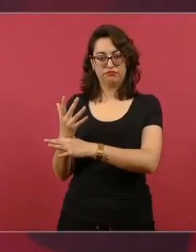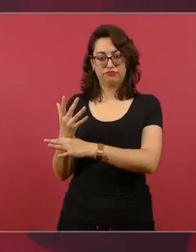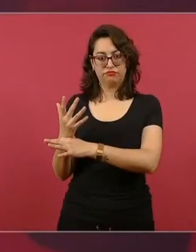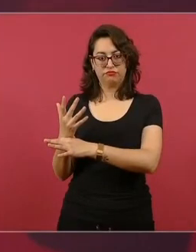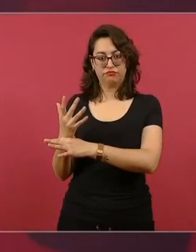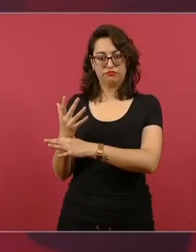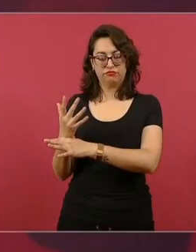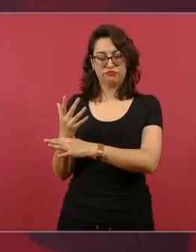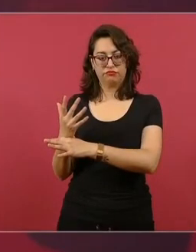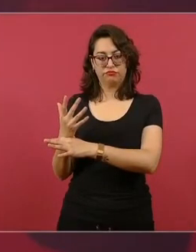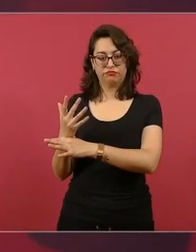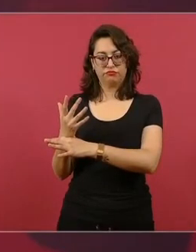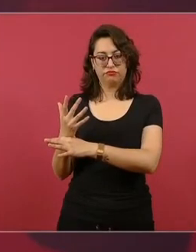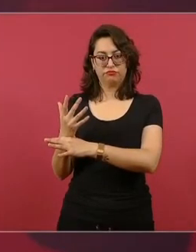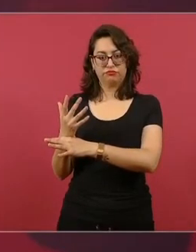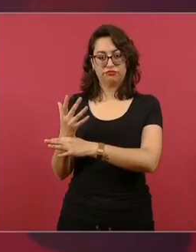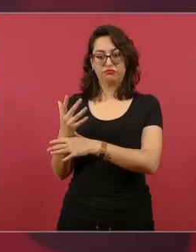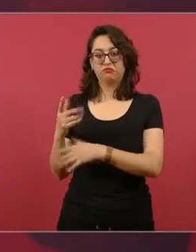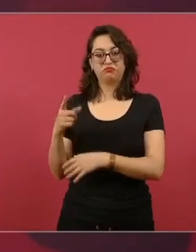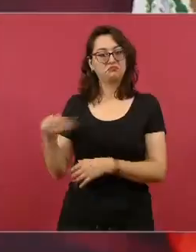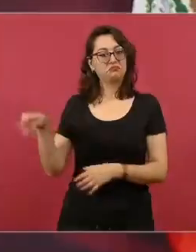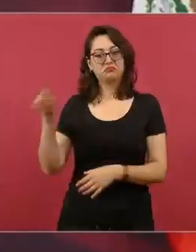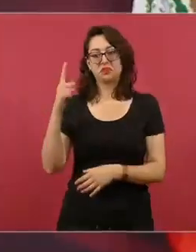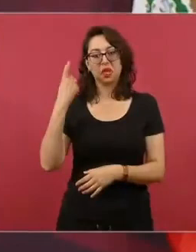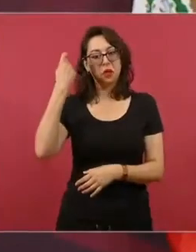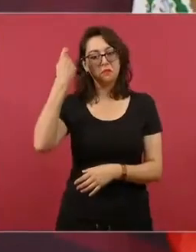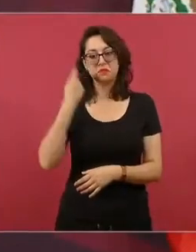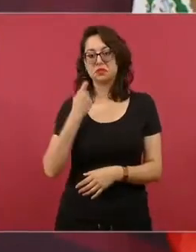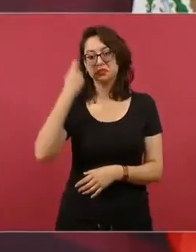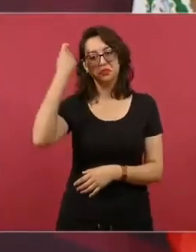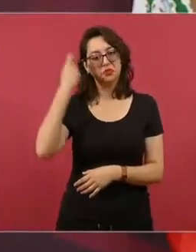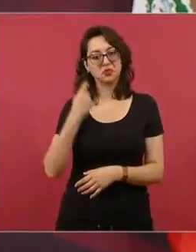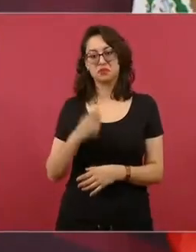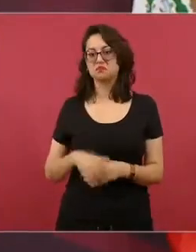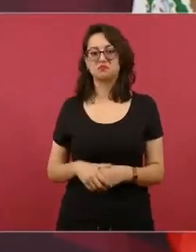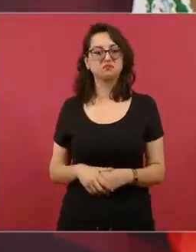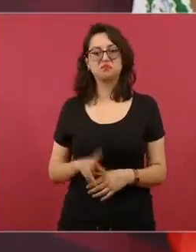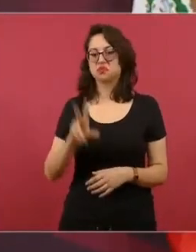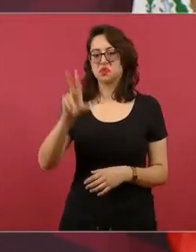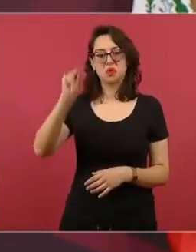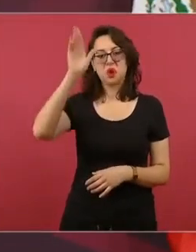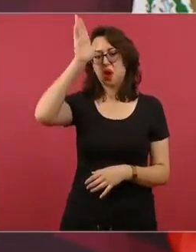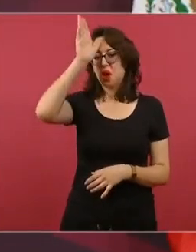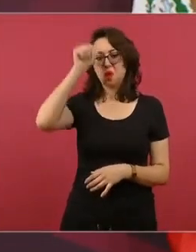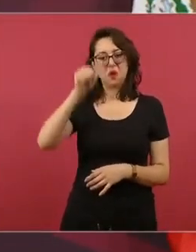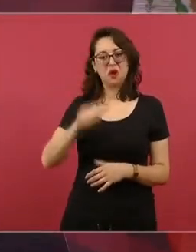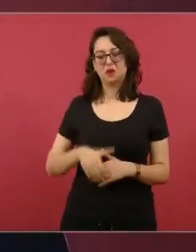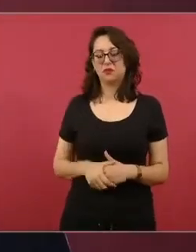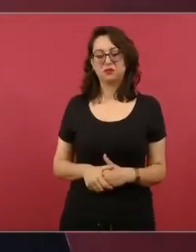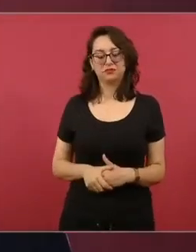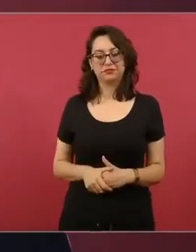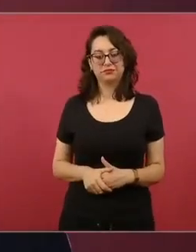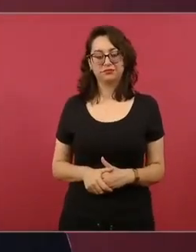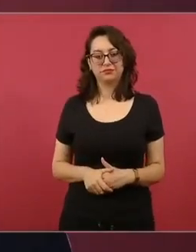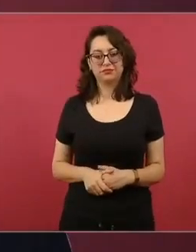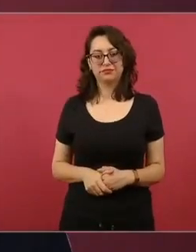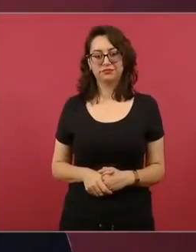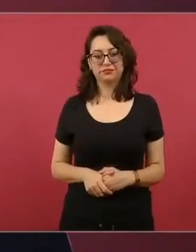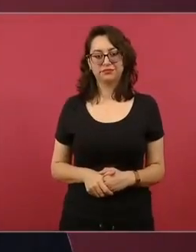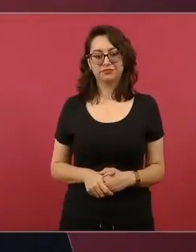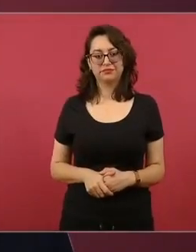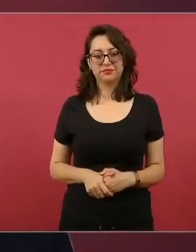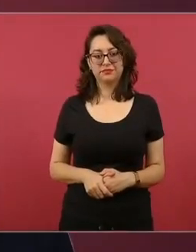el que había dicho de que no estaba de acuerdo con la pensión a los adultos mayores.